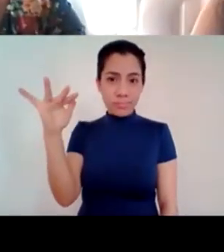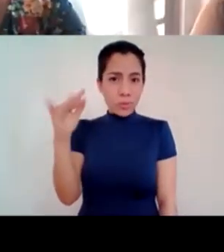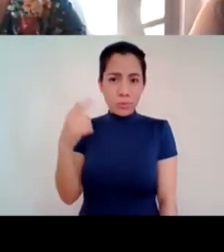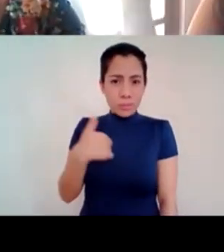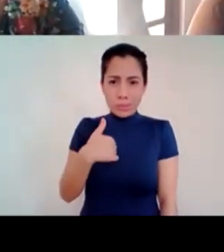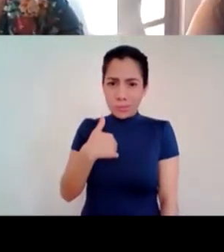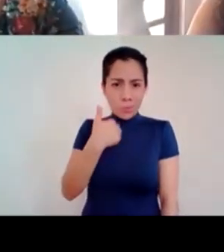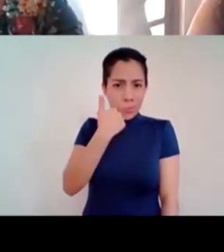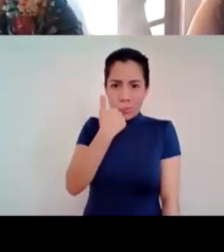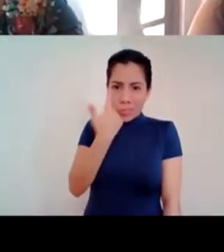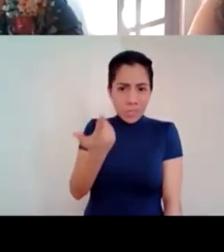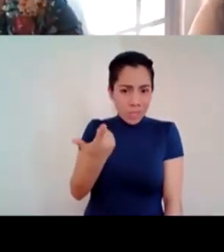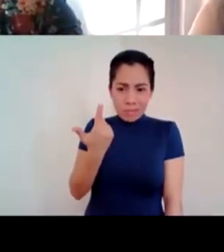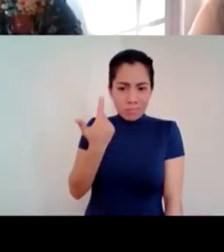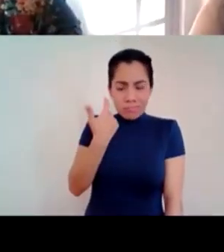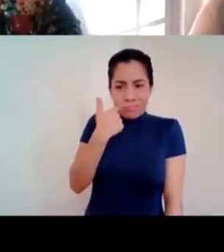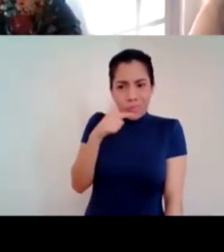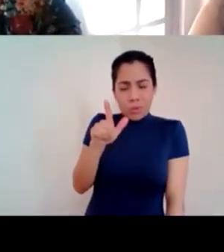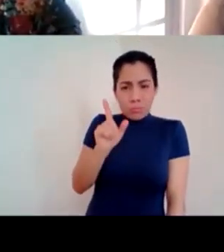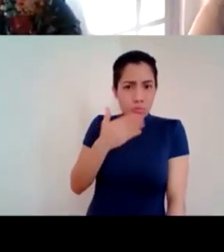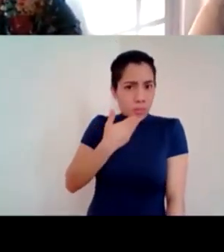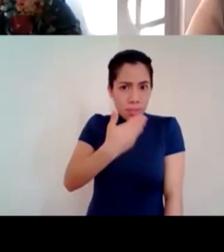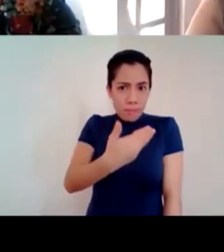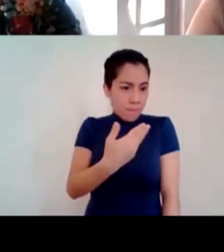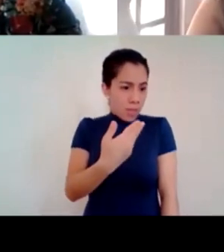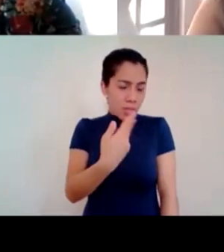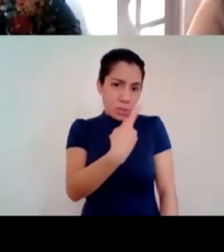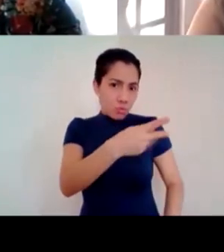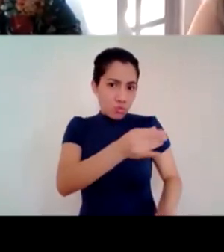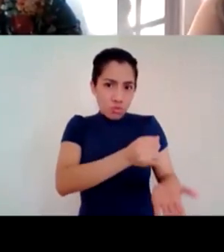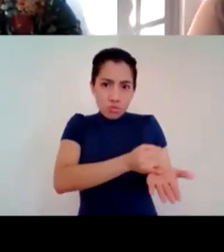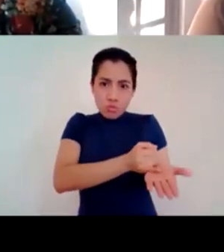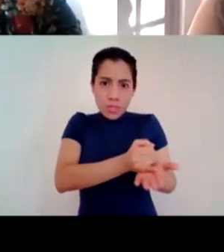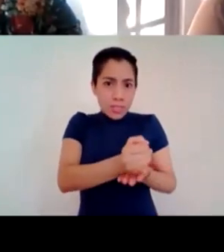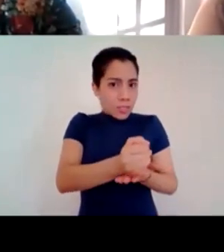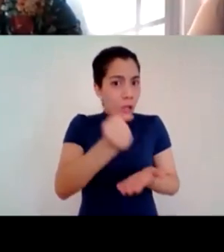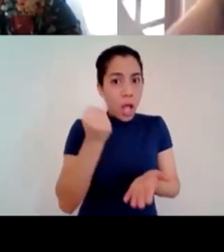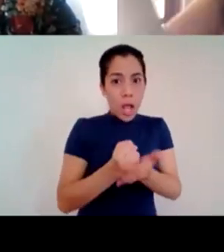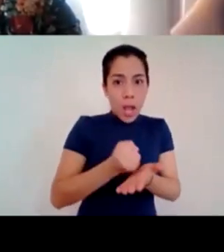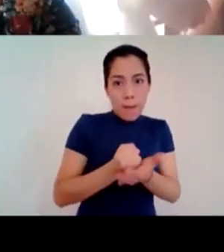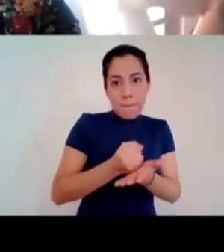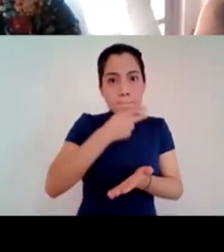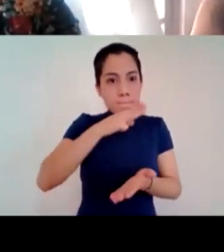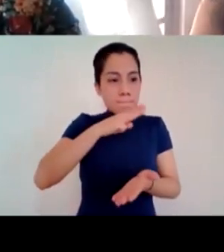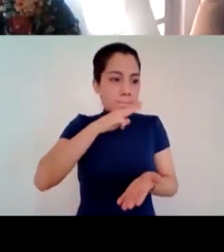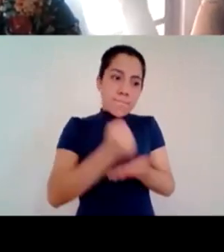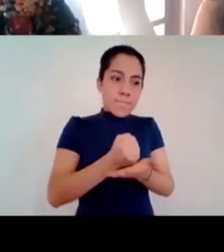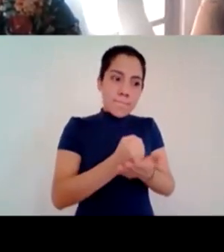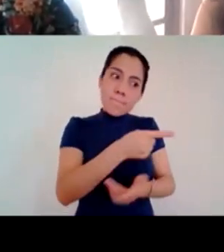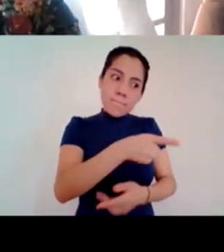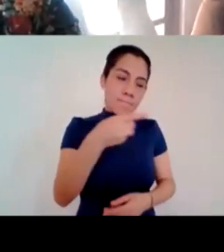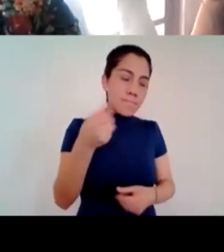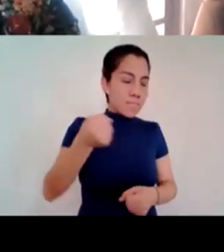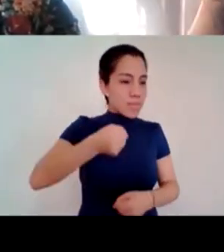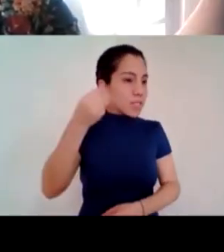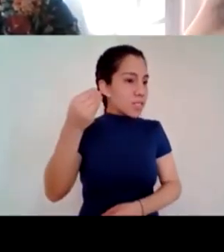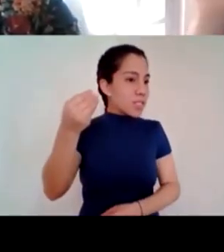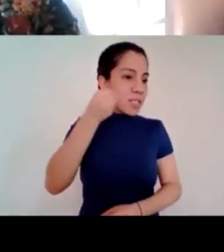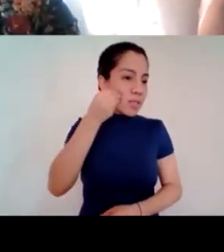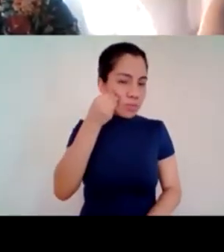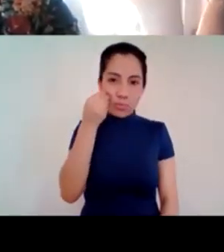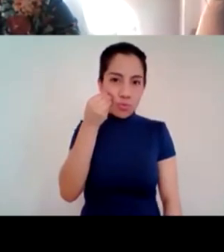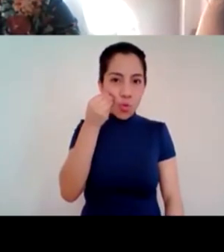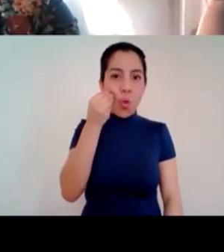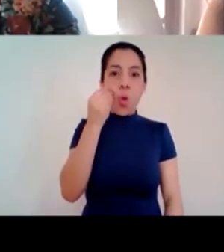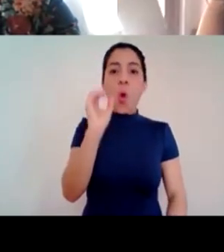que los adultos ¿cómo se dice? como que sobrepasen límites que tú